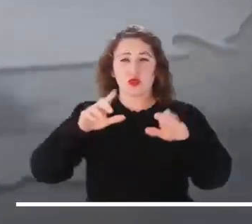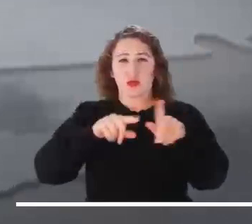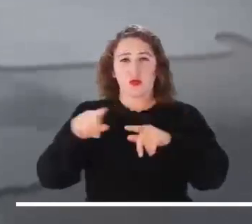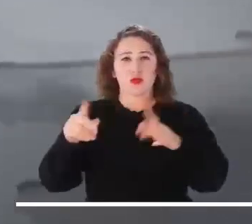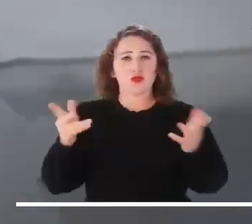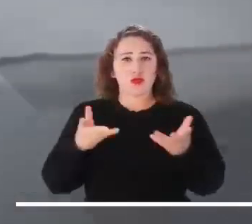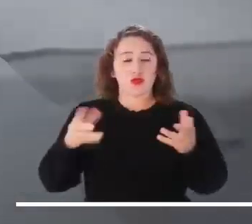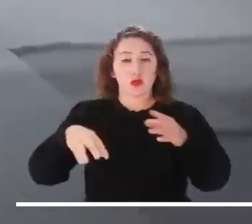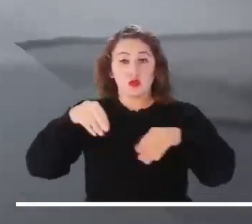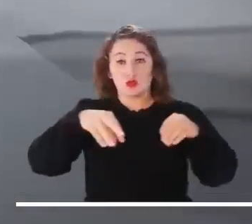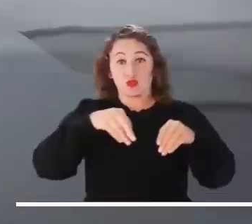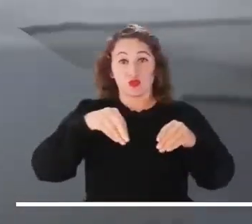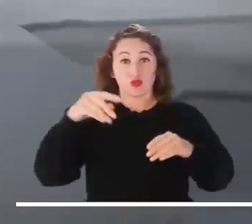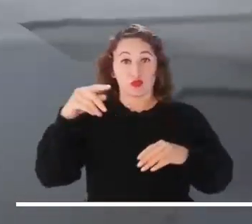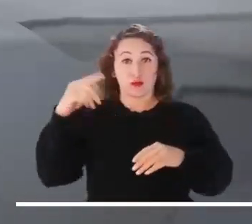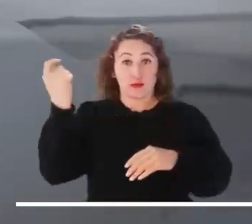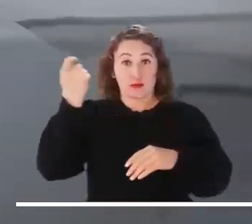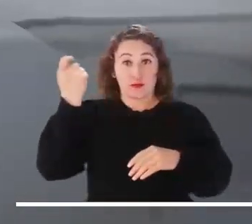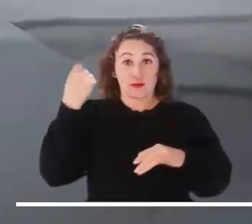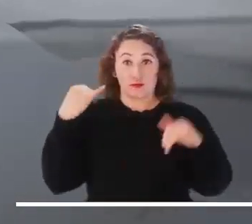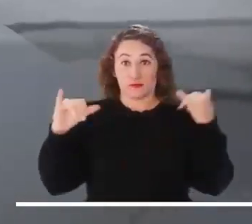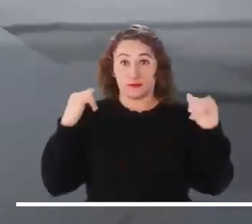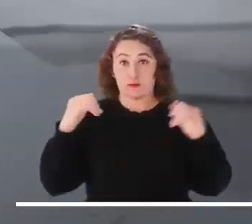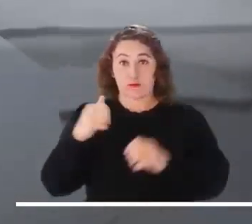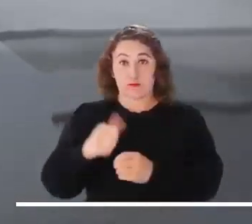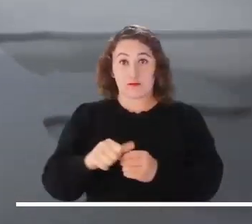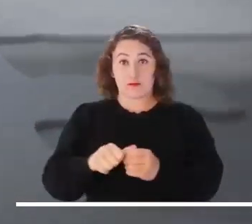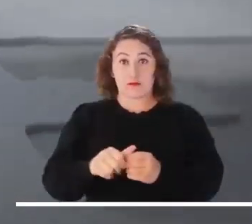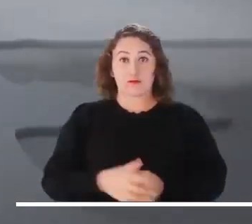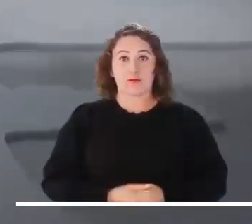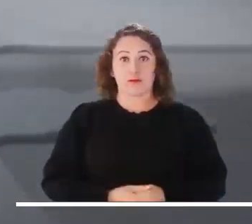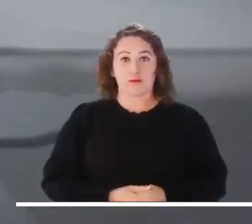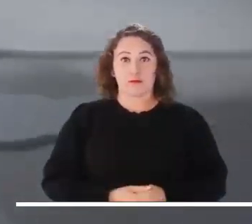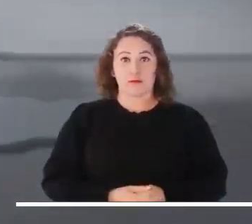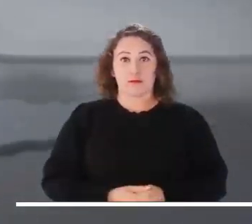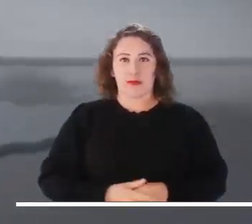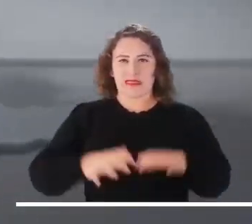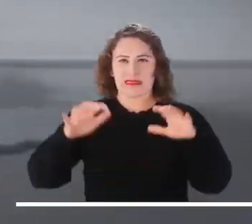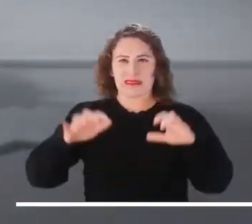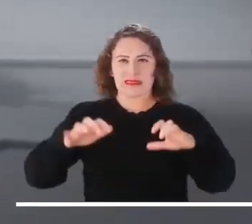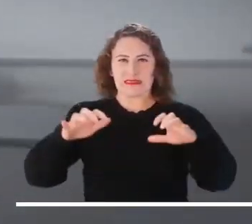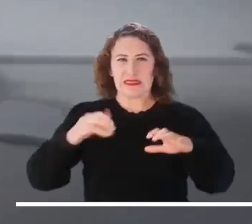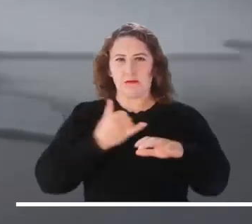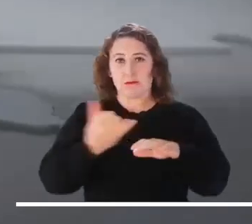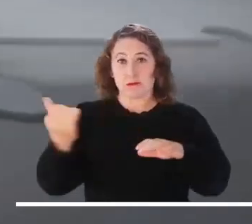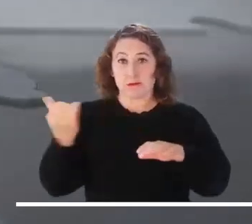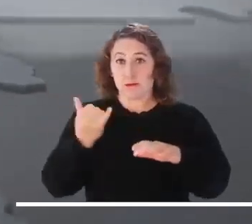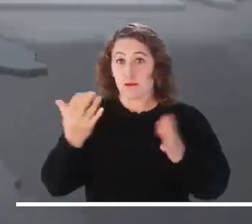tarde y podría provocar algunas lluvias en el Piedemonte de Meta, Casanare y Arauca.